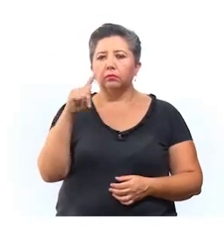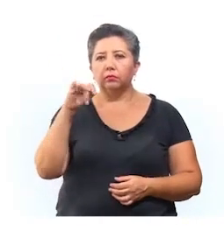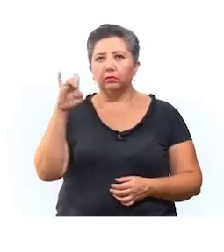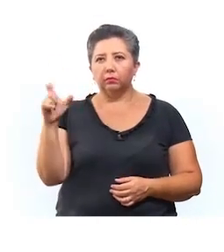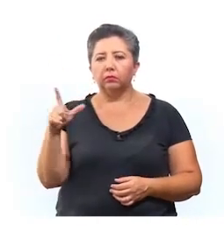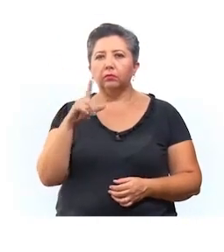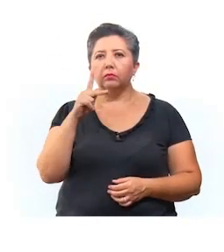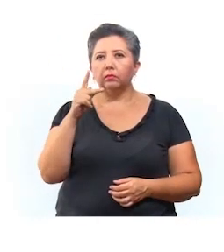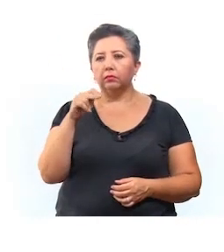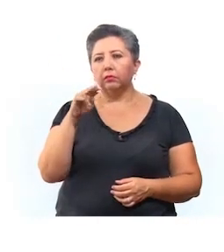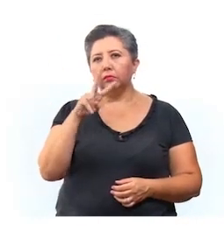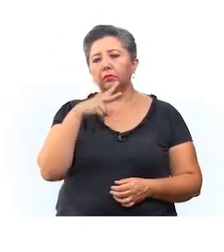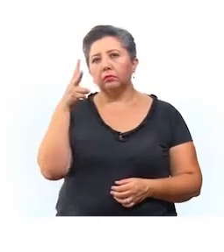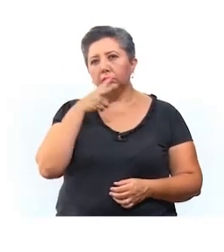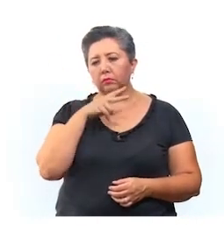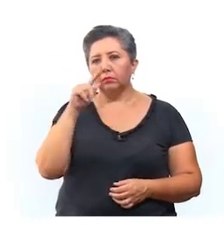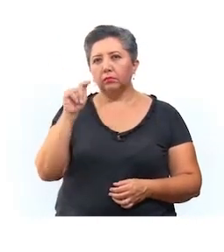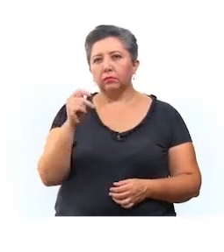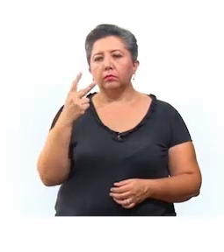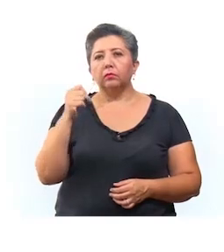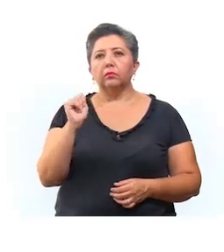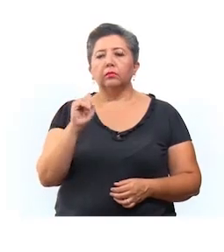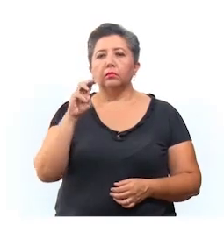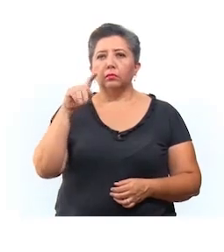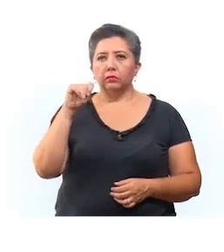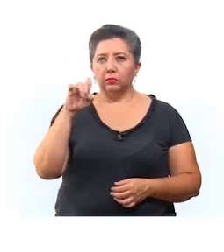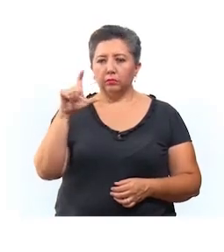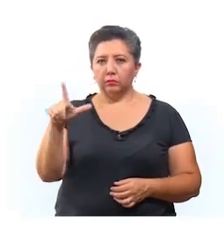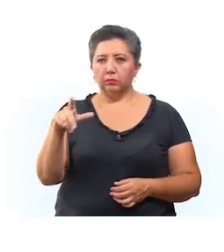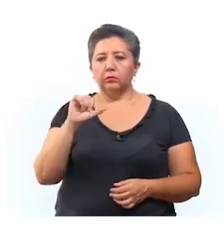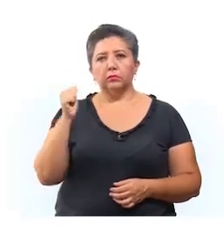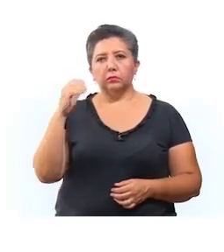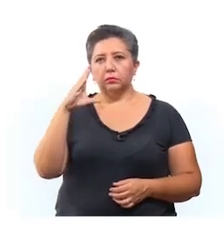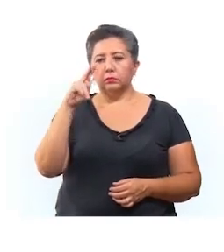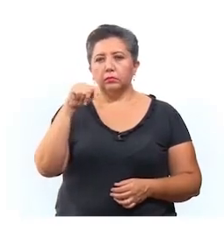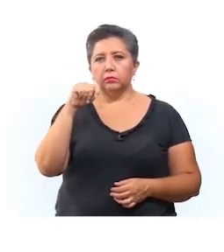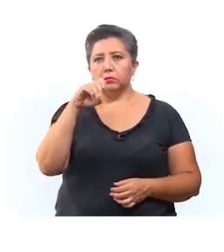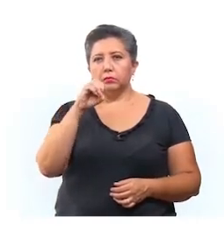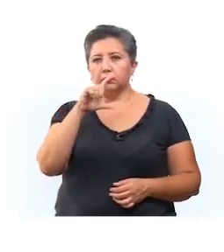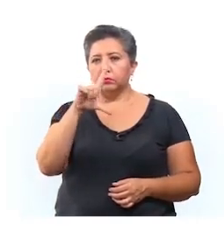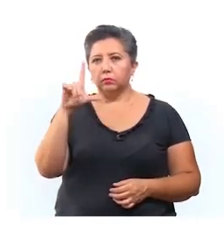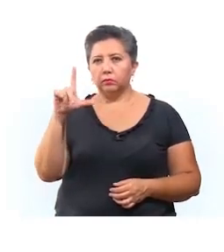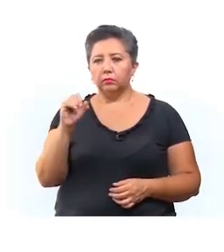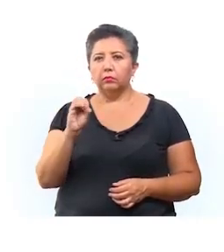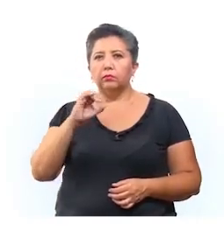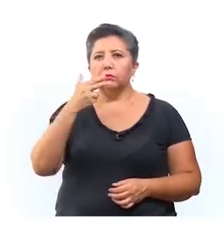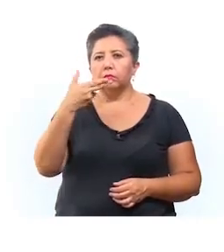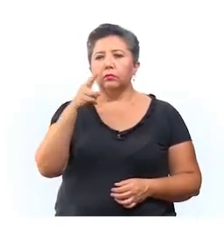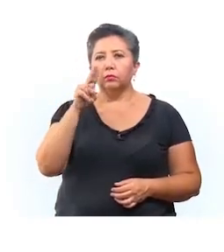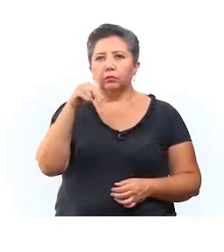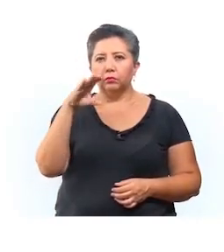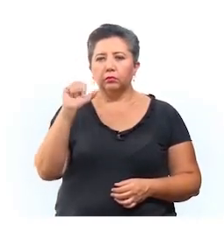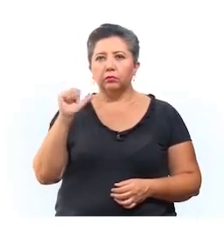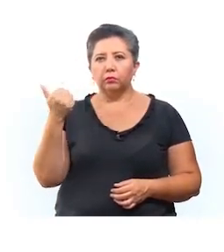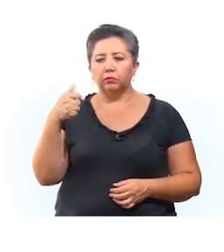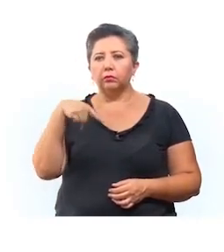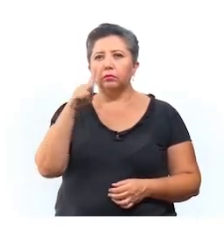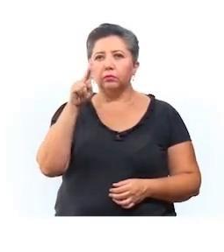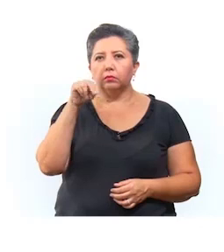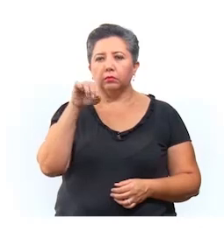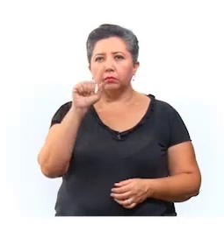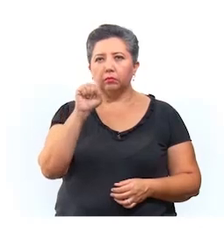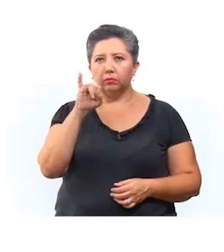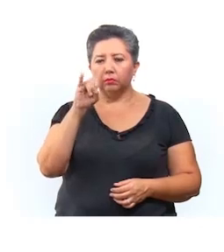y Valladolid, 2 en Motul, San Felipe y Tecom, 1 en Cenotillo, Concal, San, Junucmá, Izamal, Canacín,